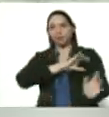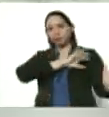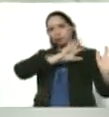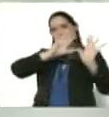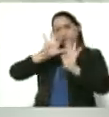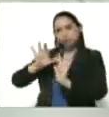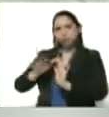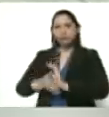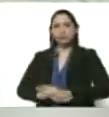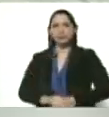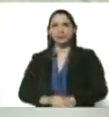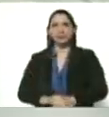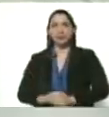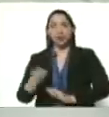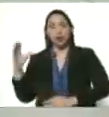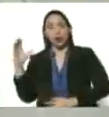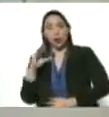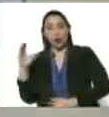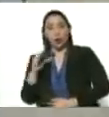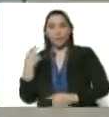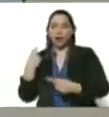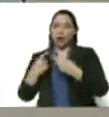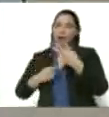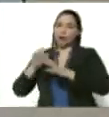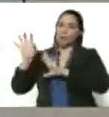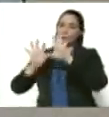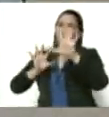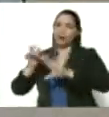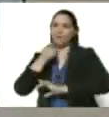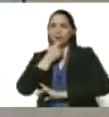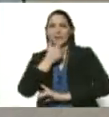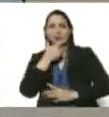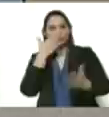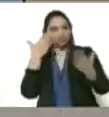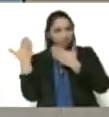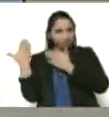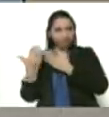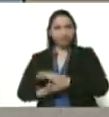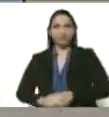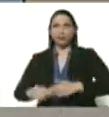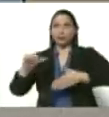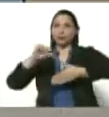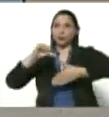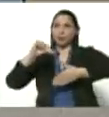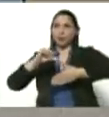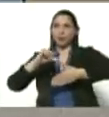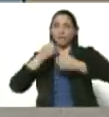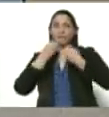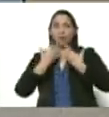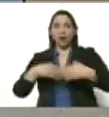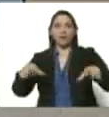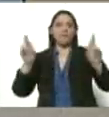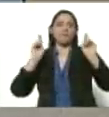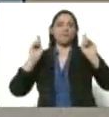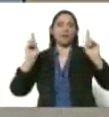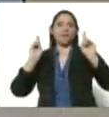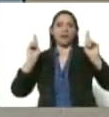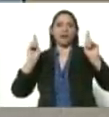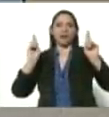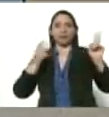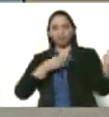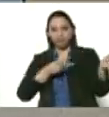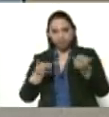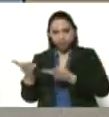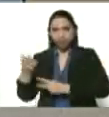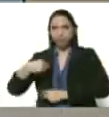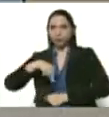de Colombia y de otros países de Sudamérica, y vinieron con la buena fortuna a que lo